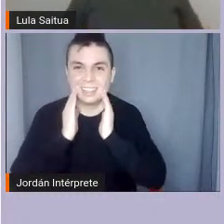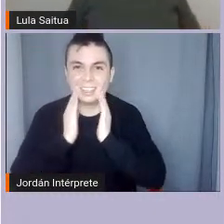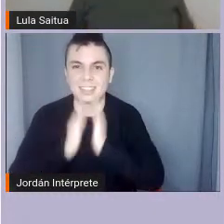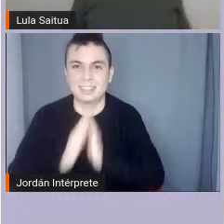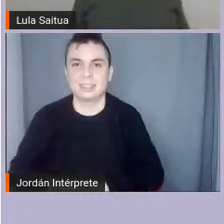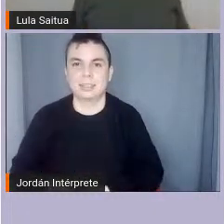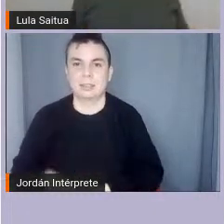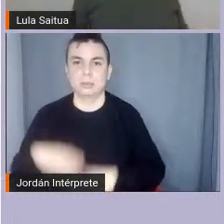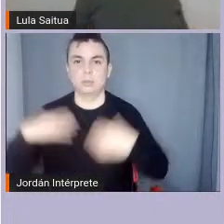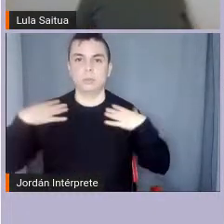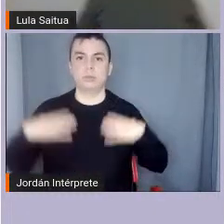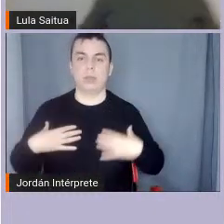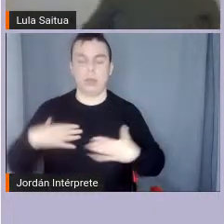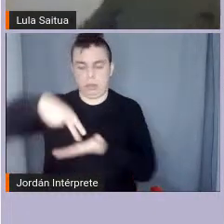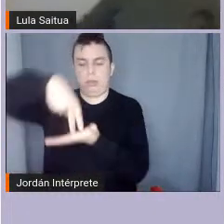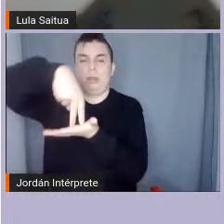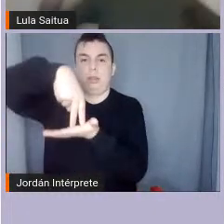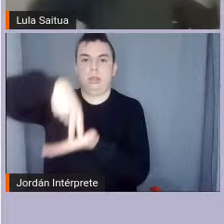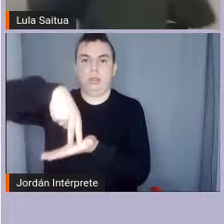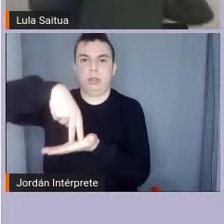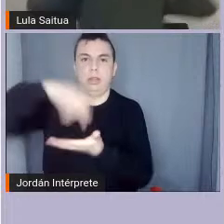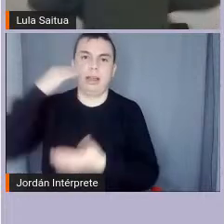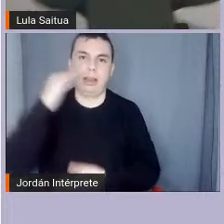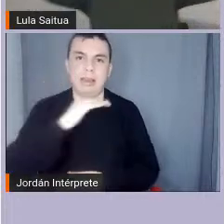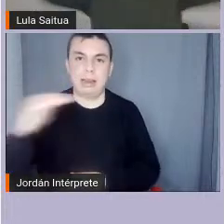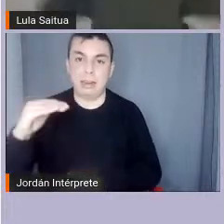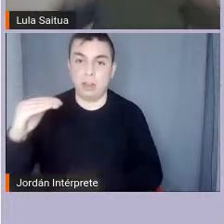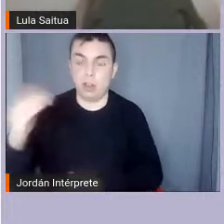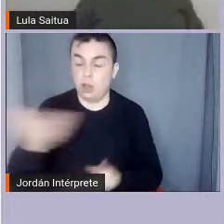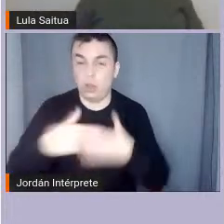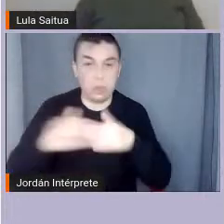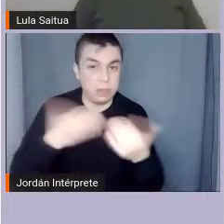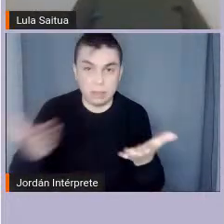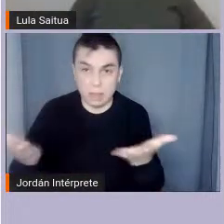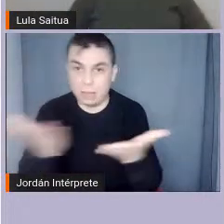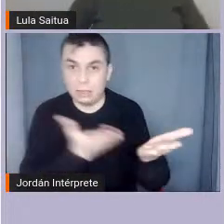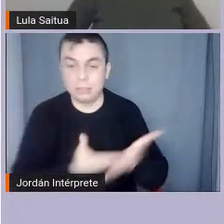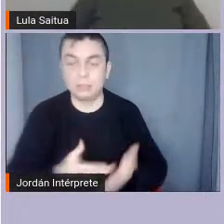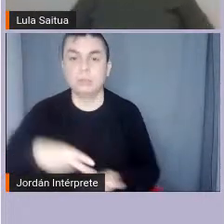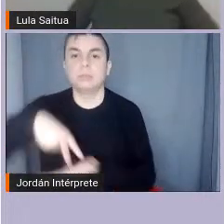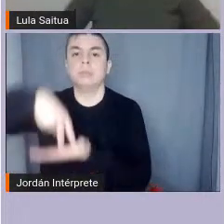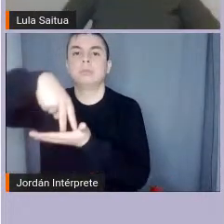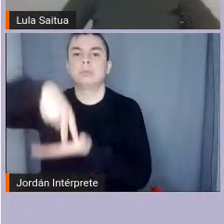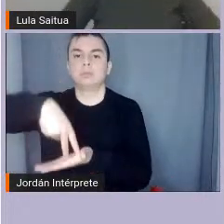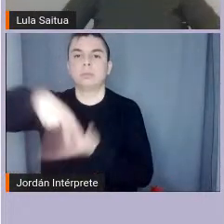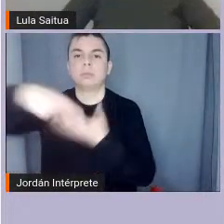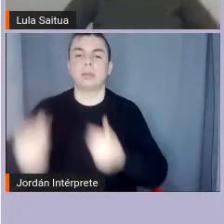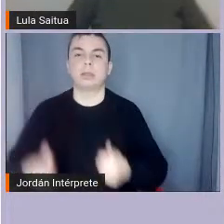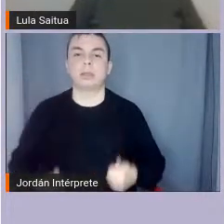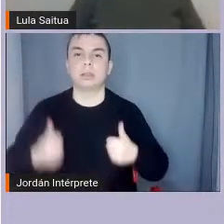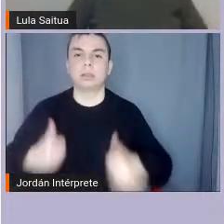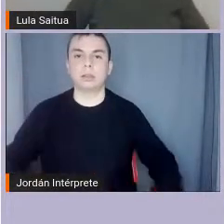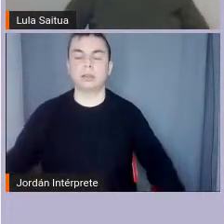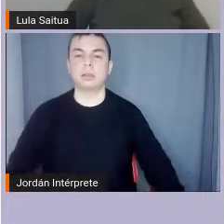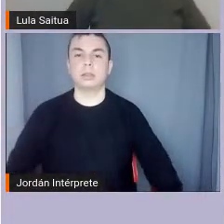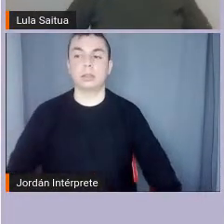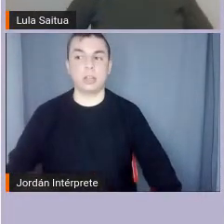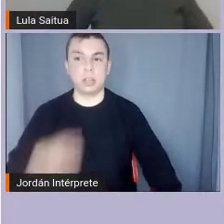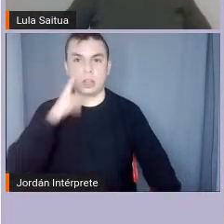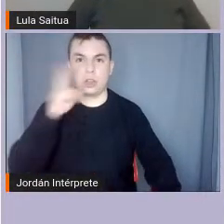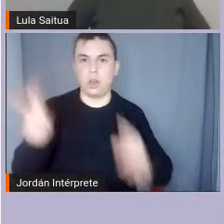Nos paramos derechos. A ver, los niños que estén por ahí, bien paraditos. A ver si los veo